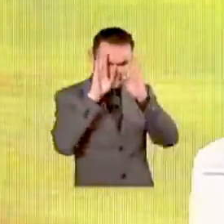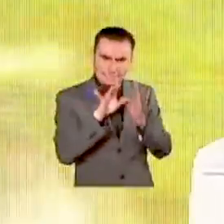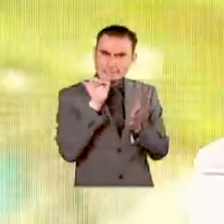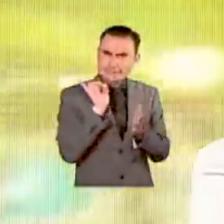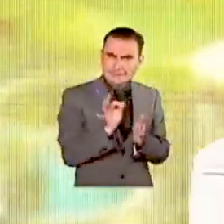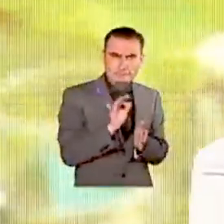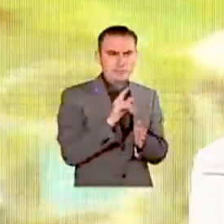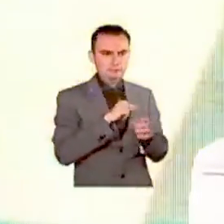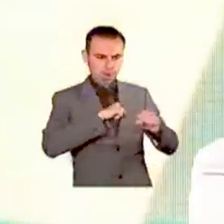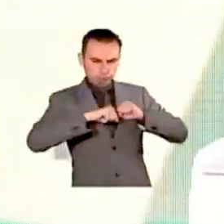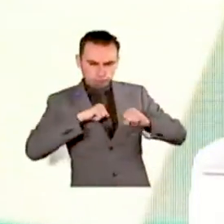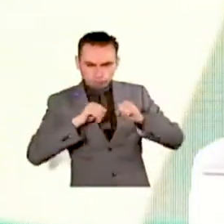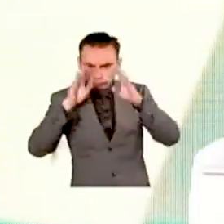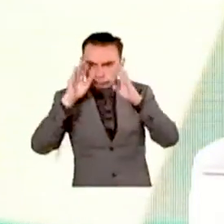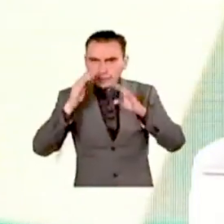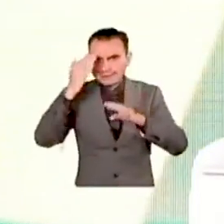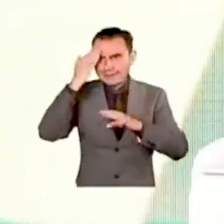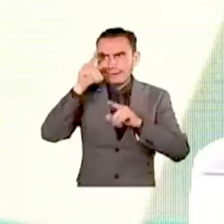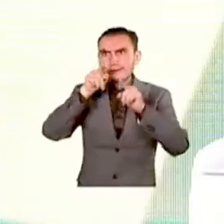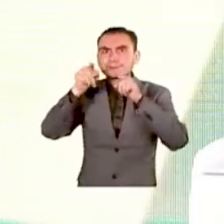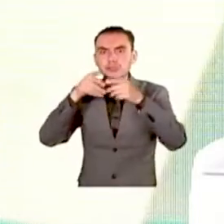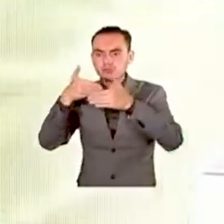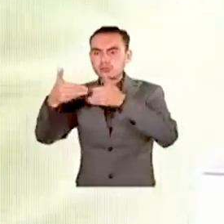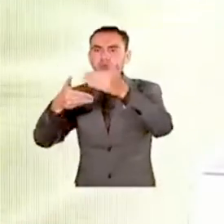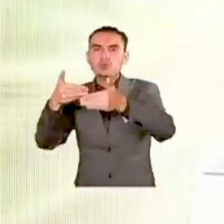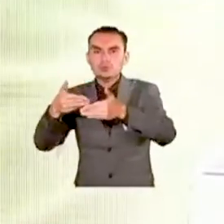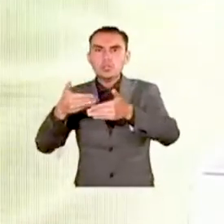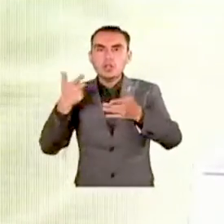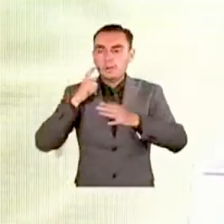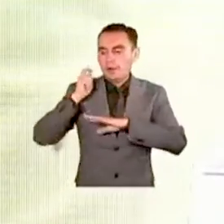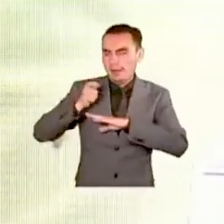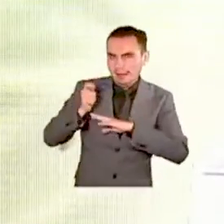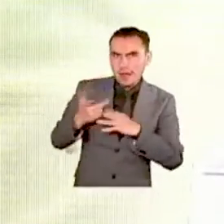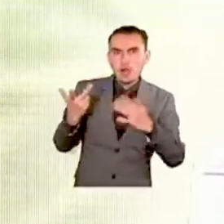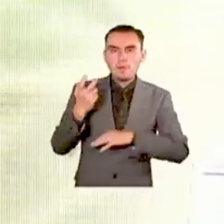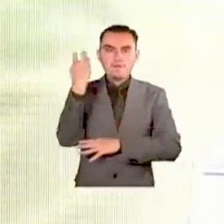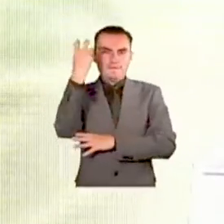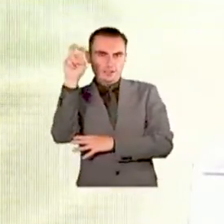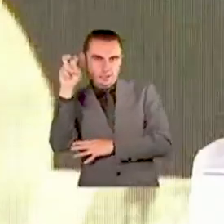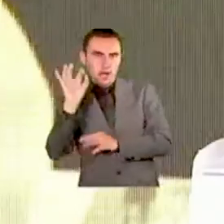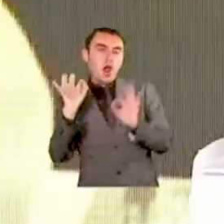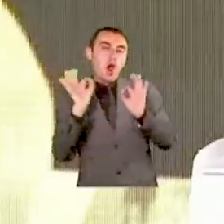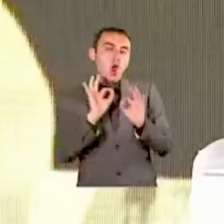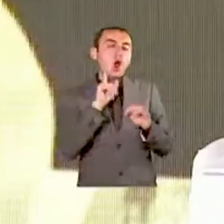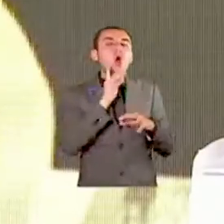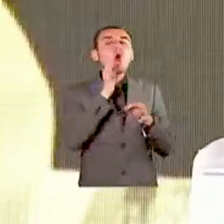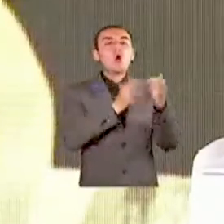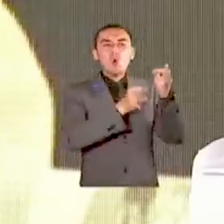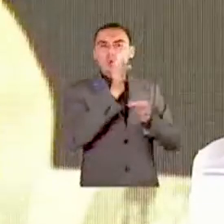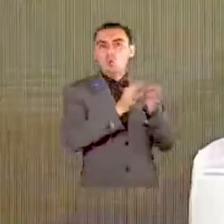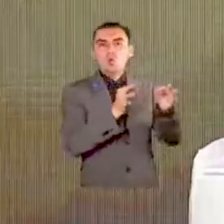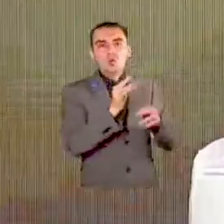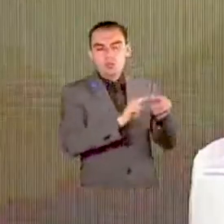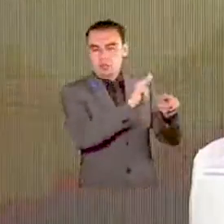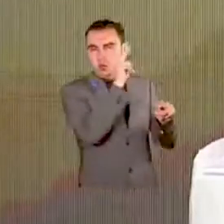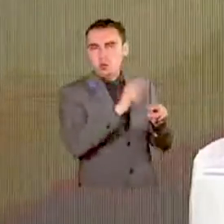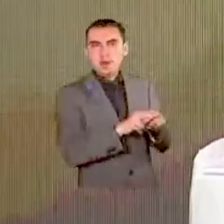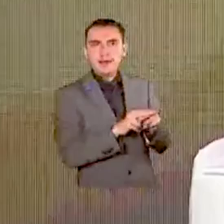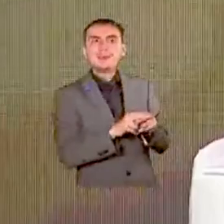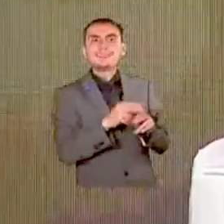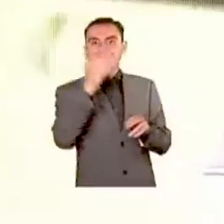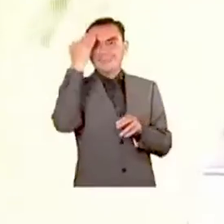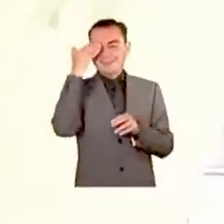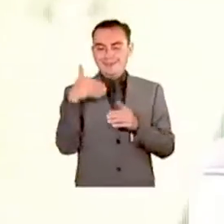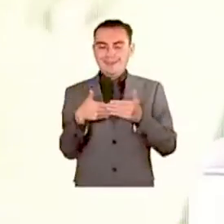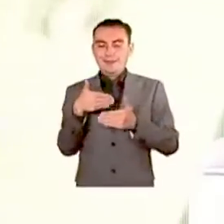determinación de las agencias especiales frente a los procesos penales, ya sea ante la Fiscalía o ante la Justicia Ordinaria Penal, para que se